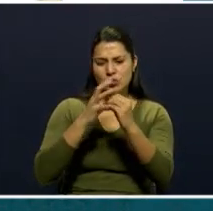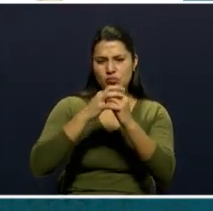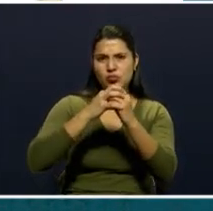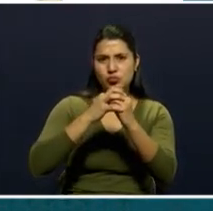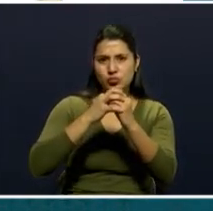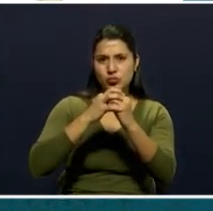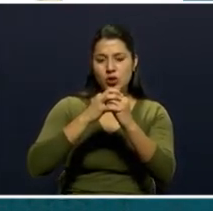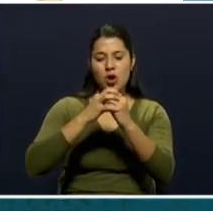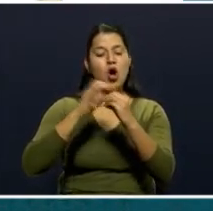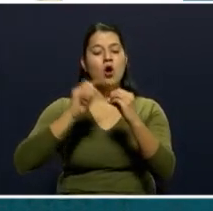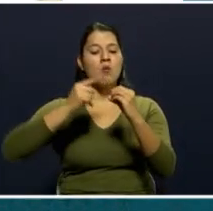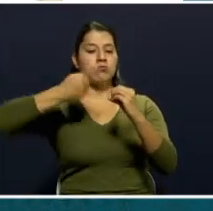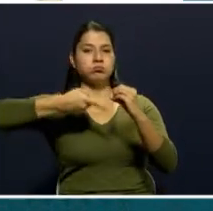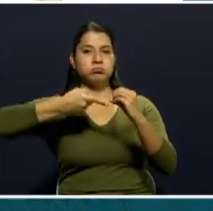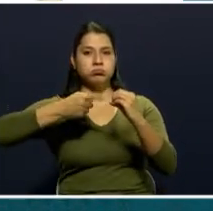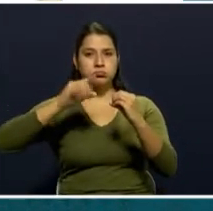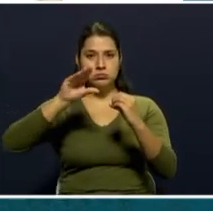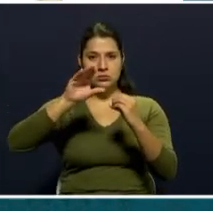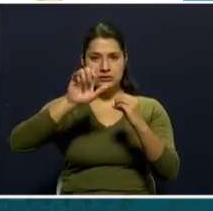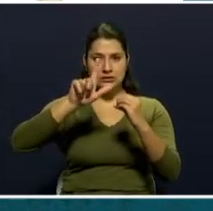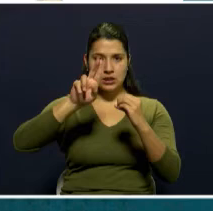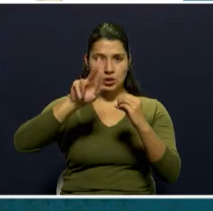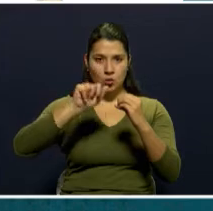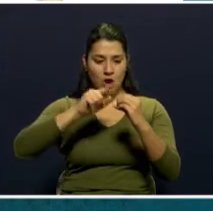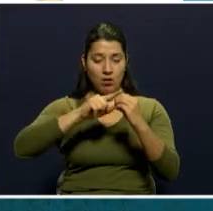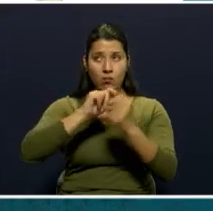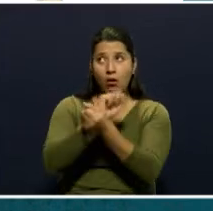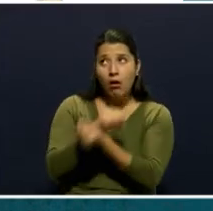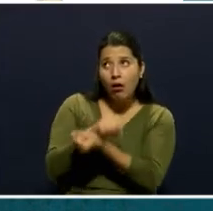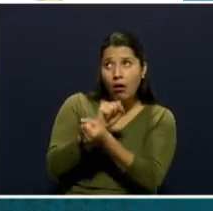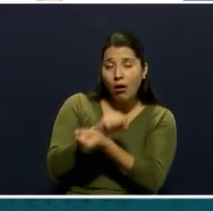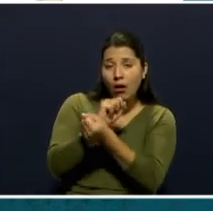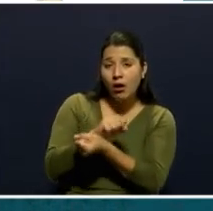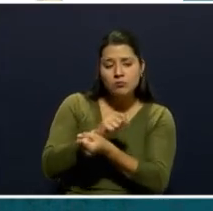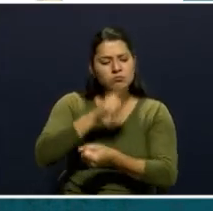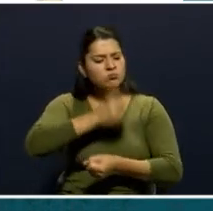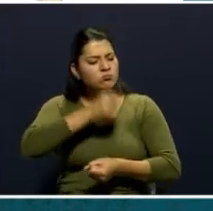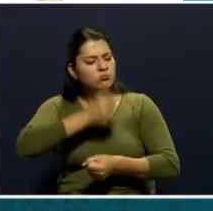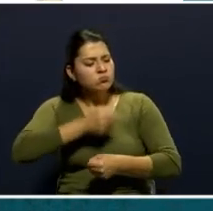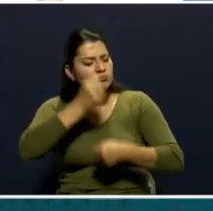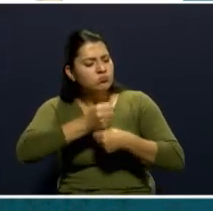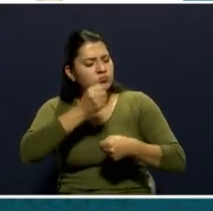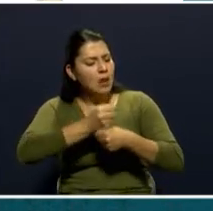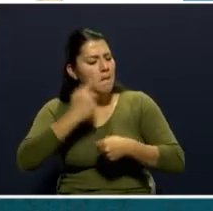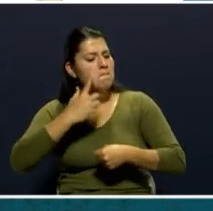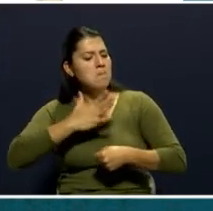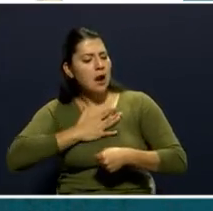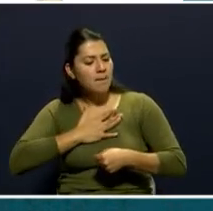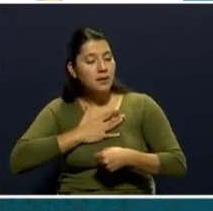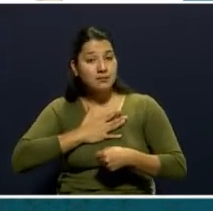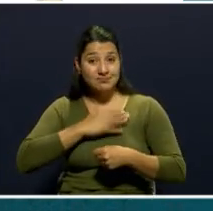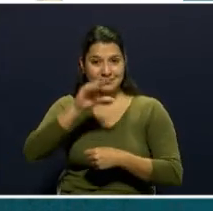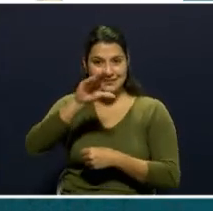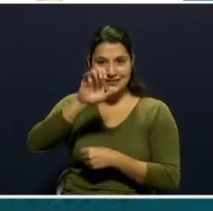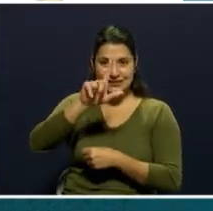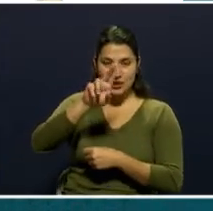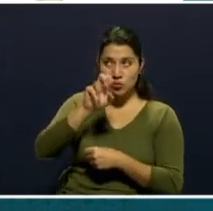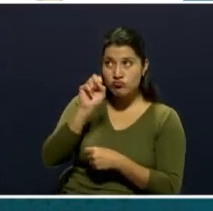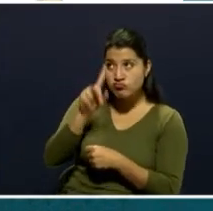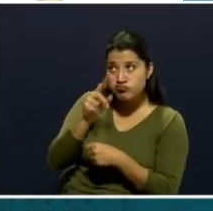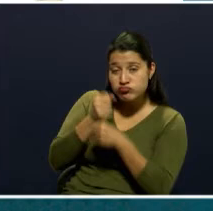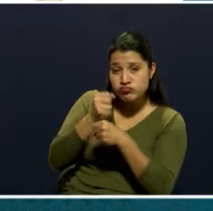para él, para poderse replicar. Un virus necesita de células vivas como las nuestras para